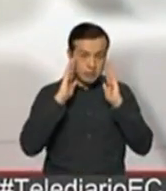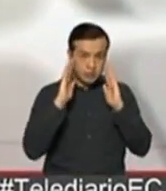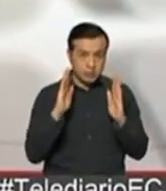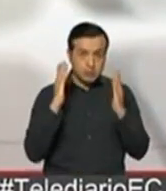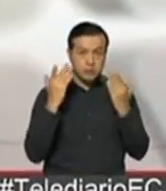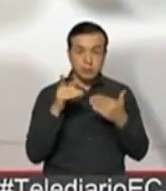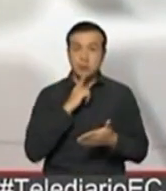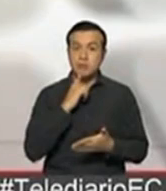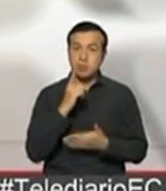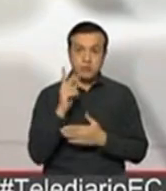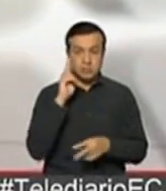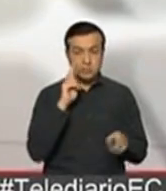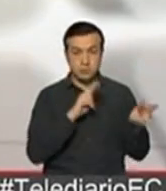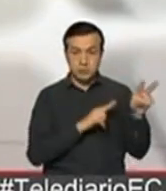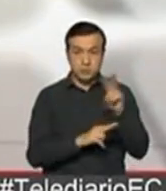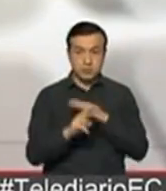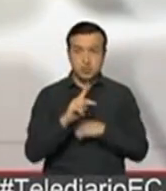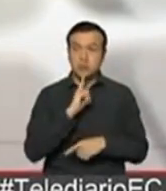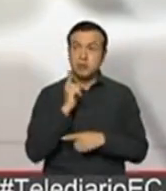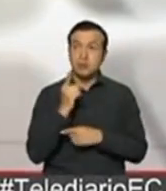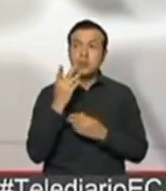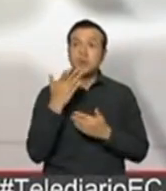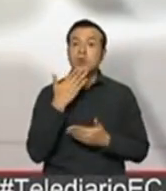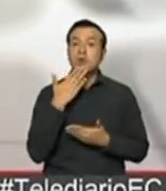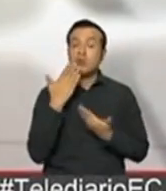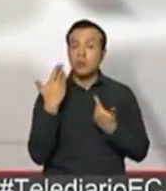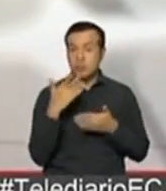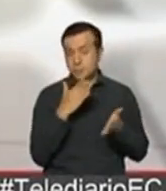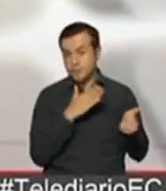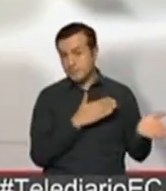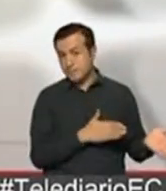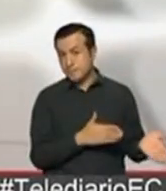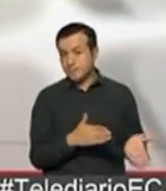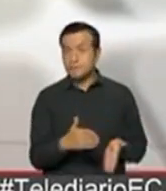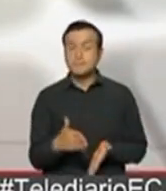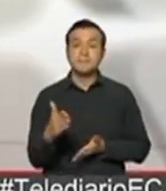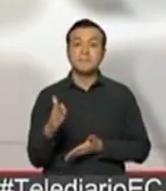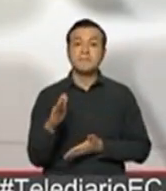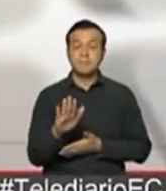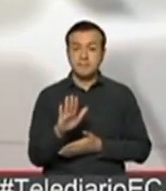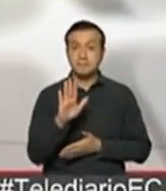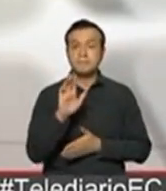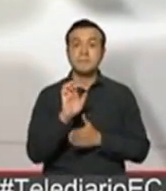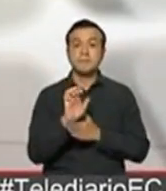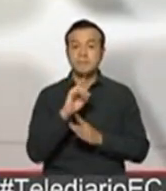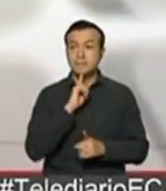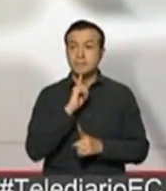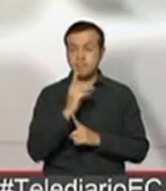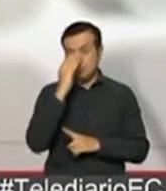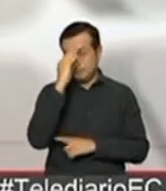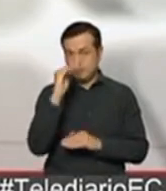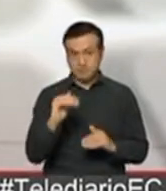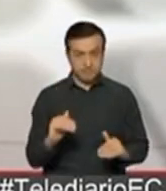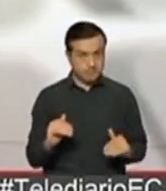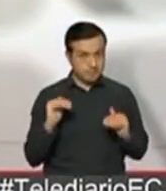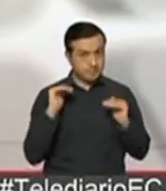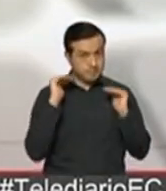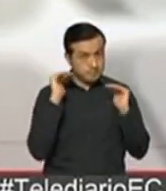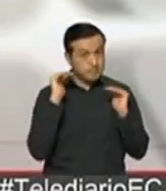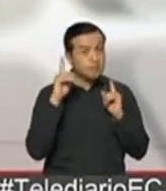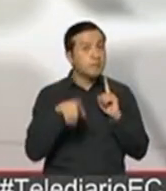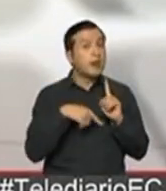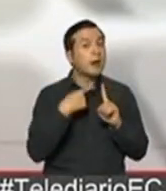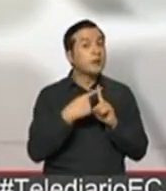pues indicios de por dónde debe ir la política pública el ecuador de educación superior pero también